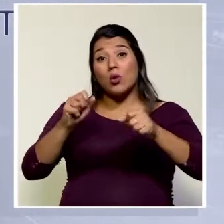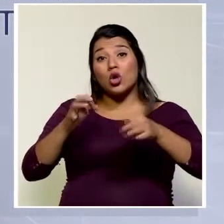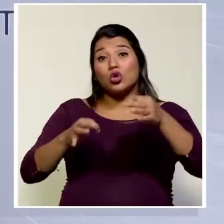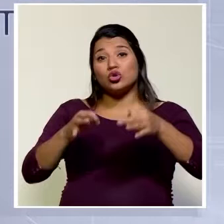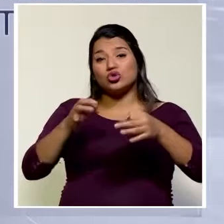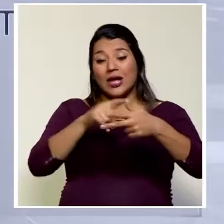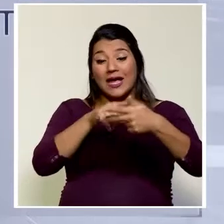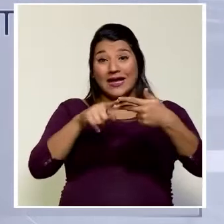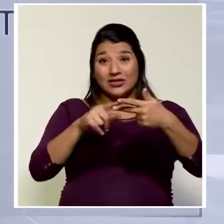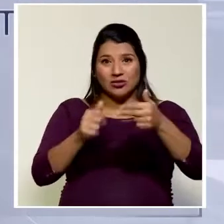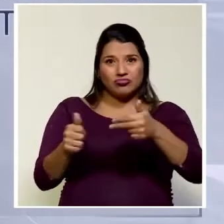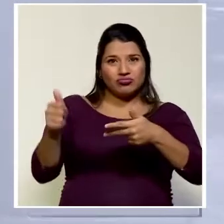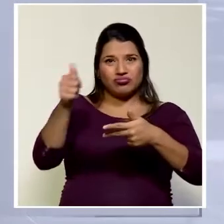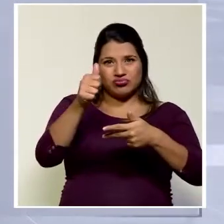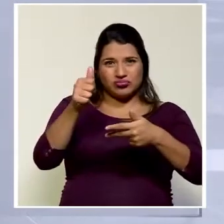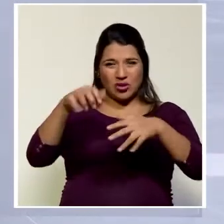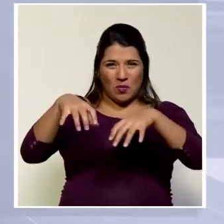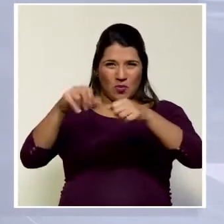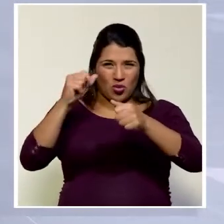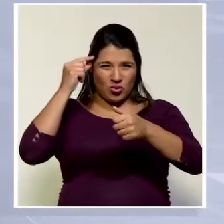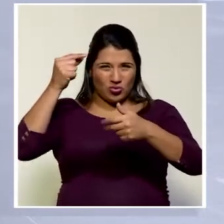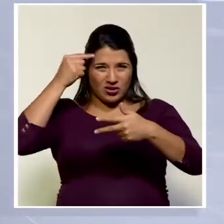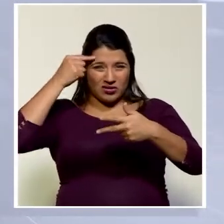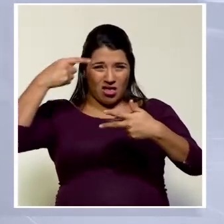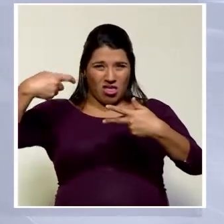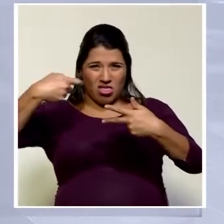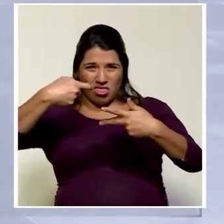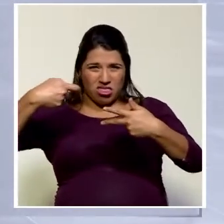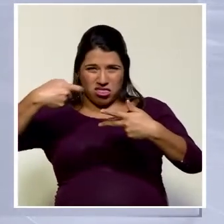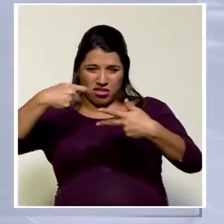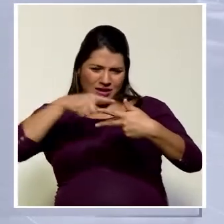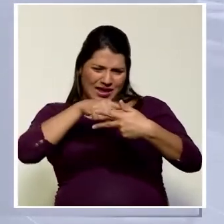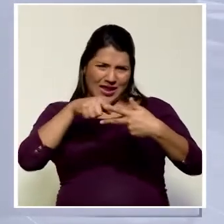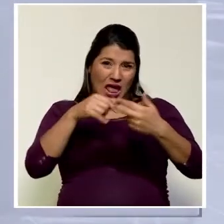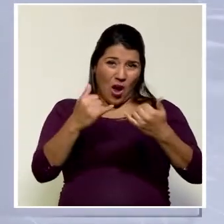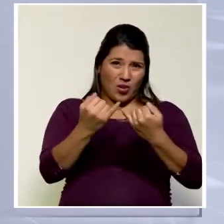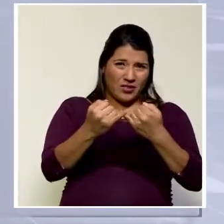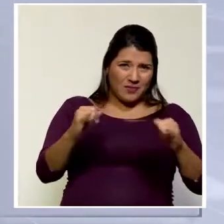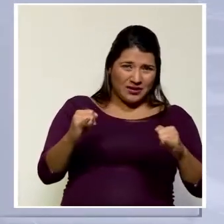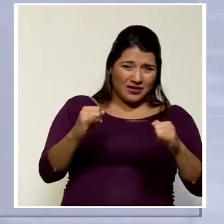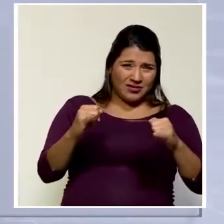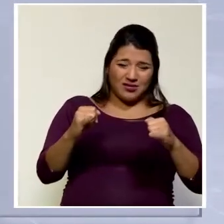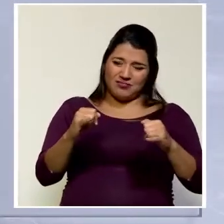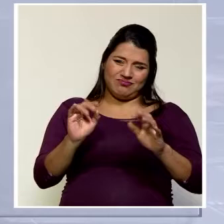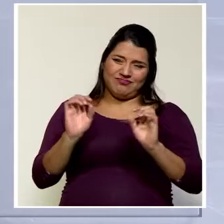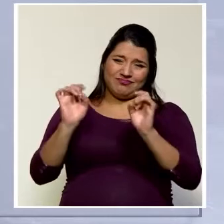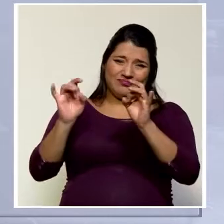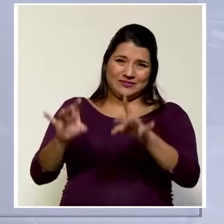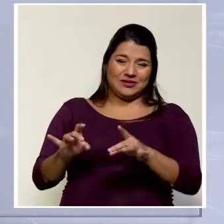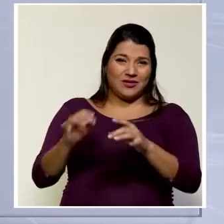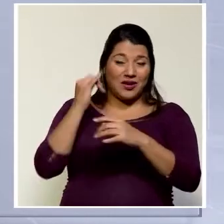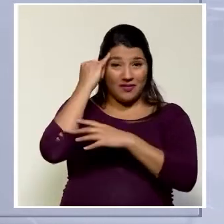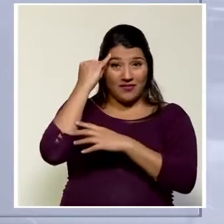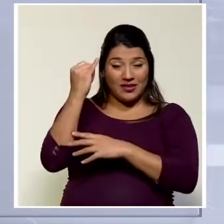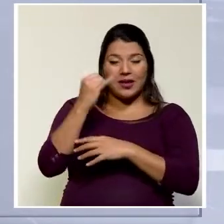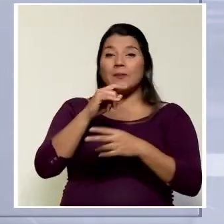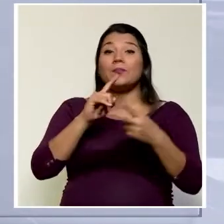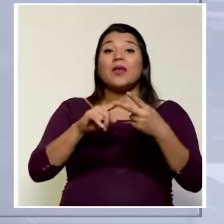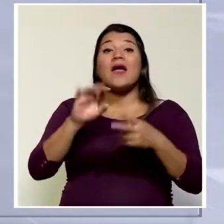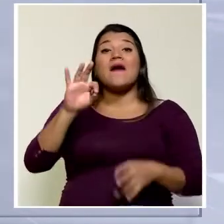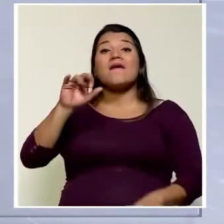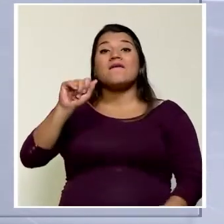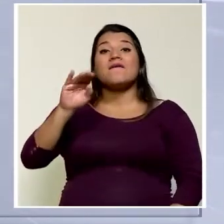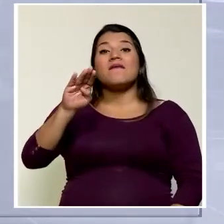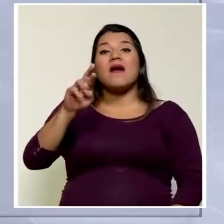Poder Ejecutivo, algo absolutamente descabellado, tanto como la Sala Quinta. Fabricio Alvarado propuso abrir